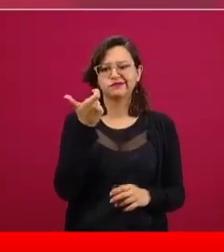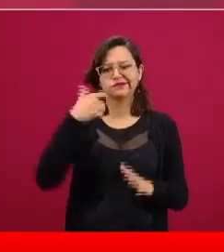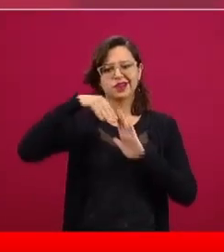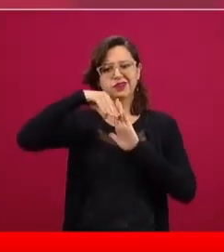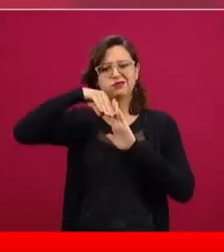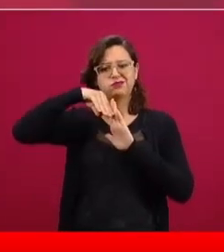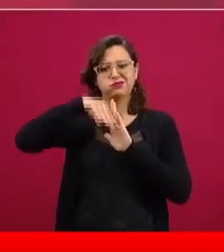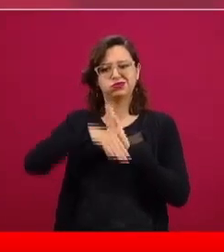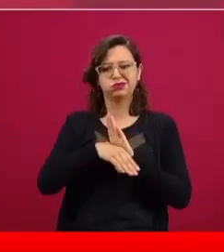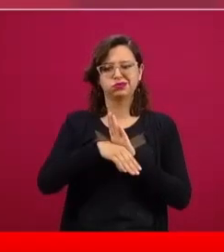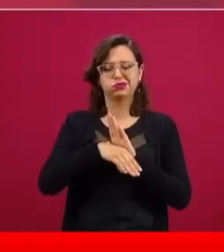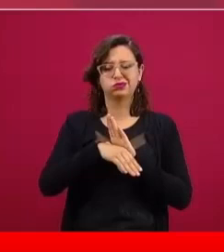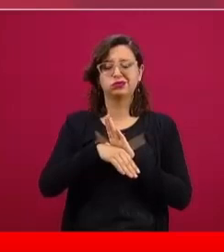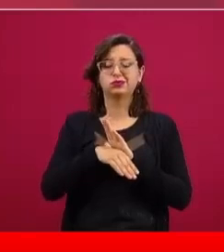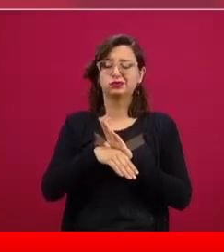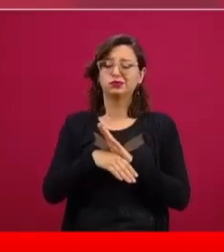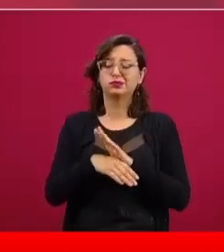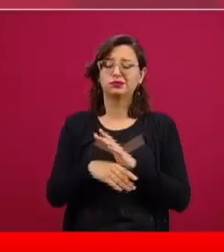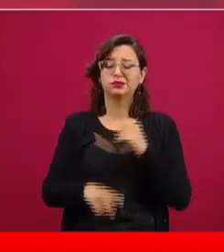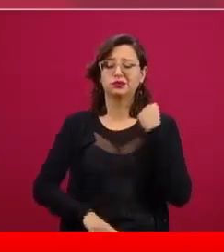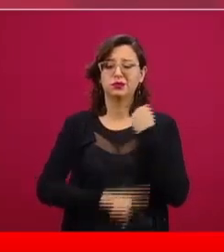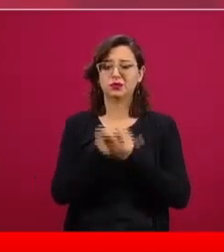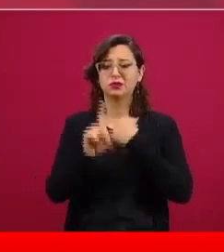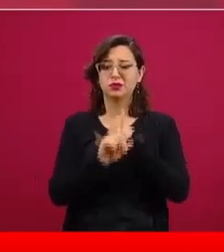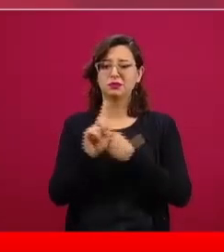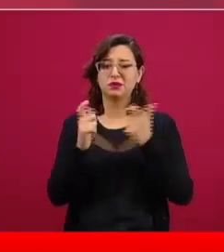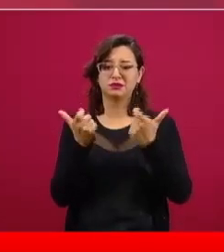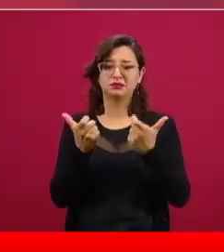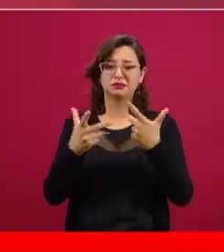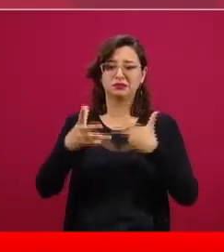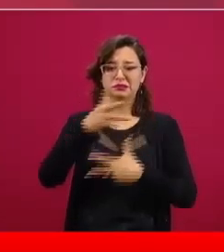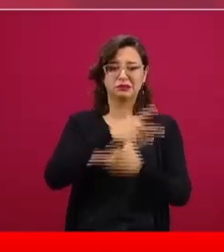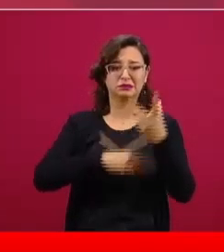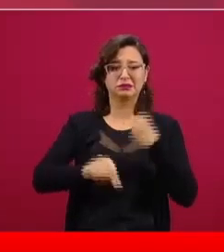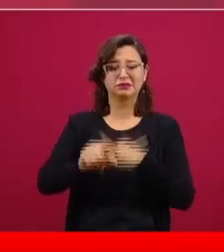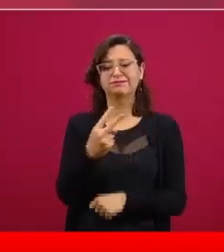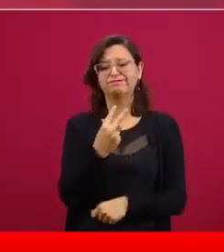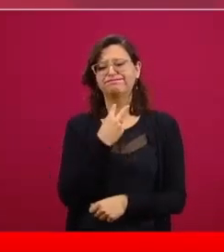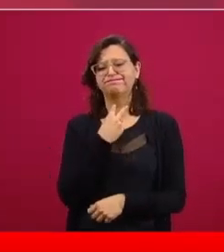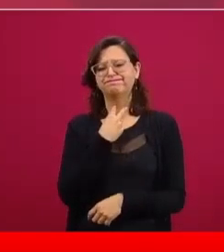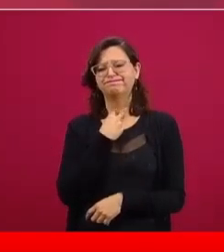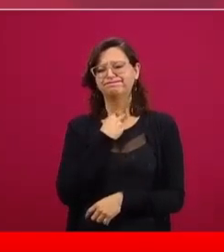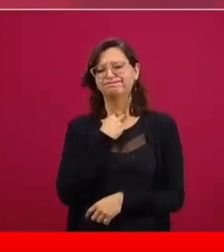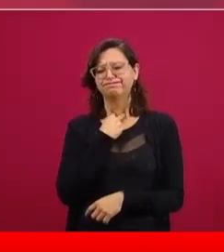hay un agravamiento de la crisis económica mundial